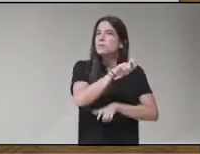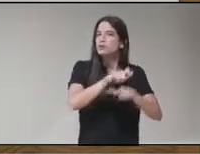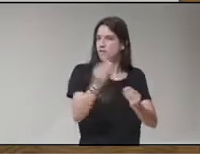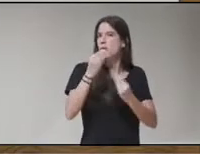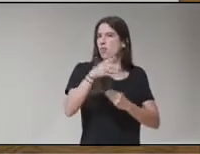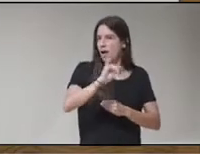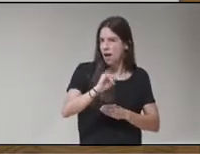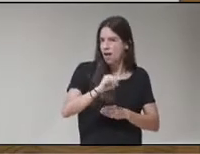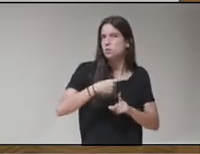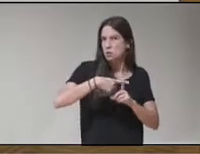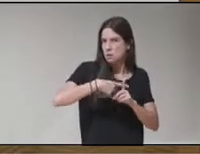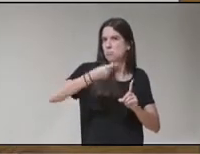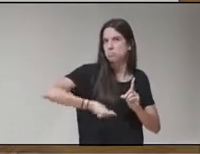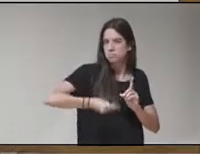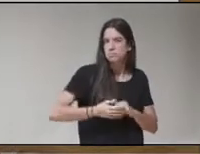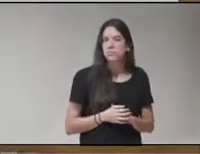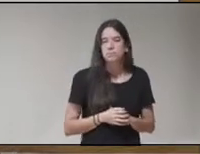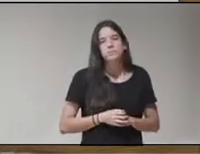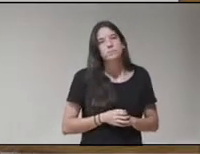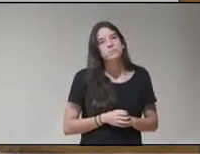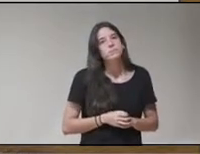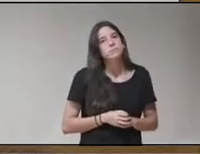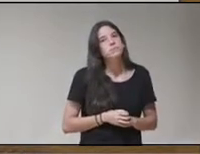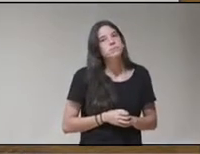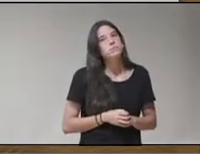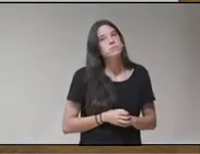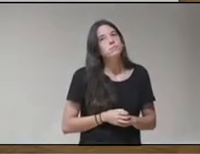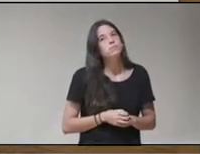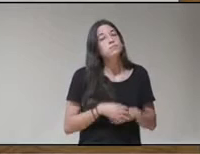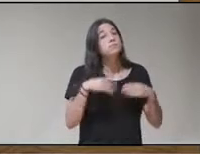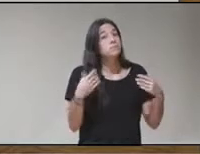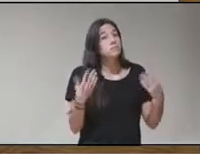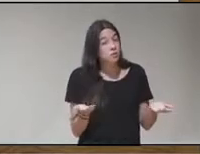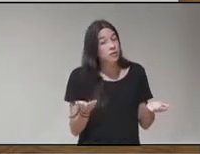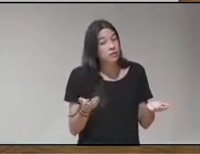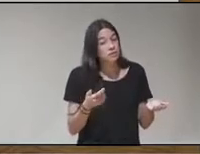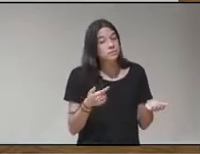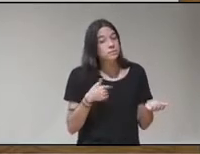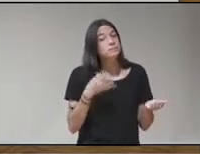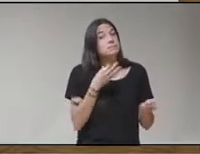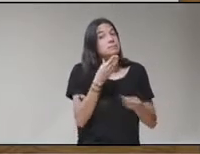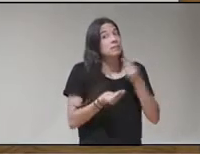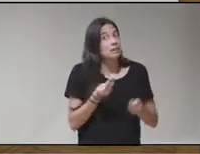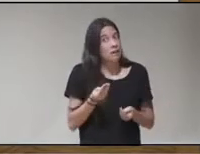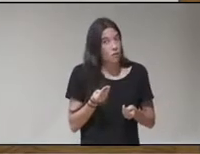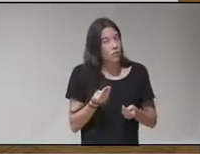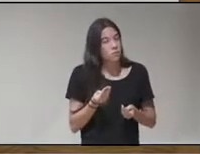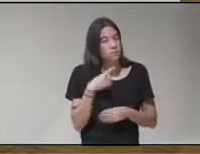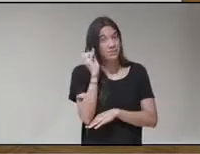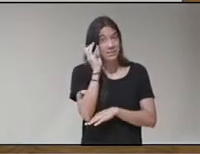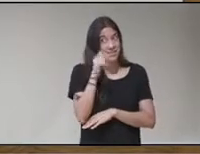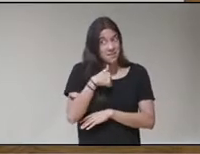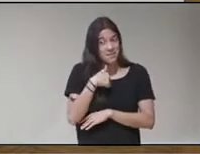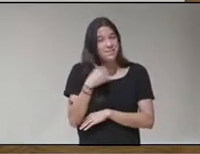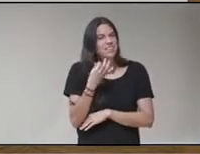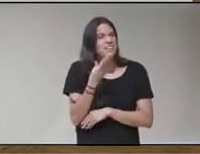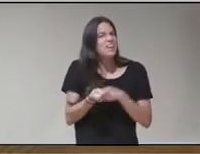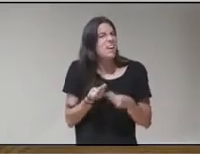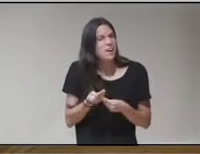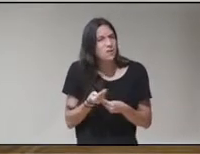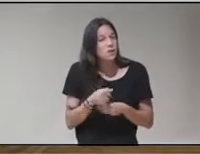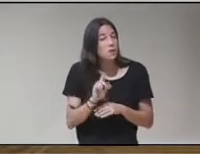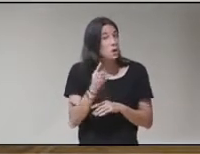formada en este caso concreto. De tal manera, entonces, que lo que voy a hacer en esta charla es